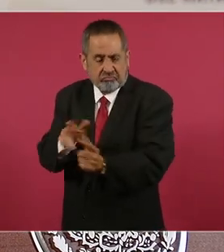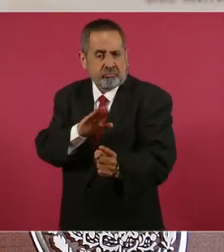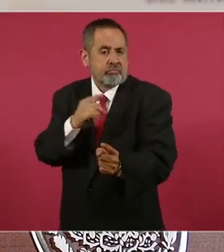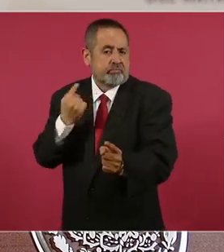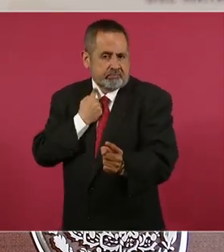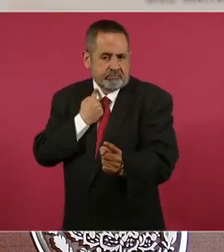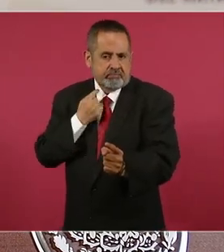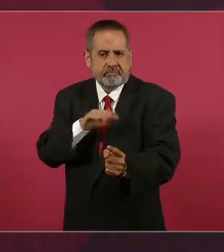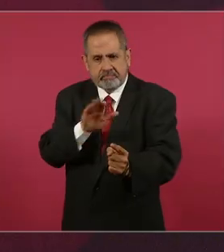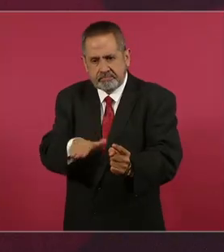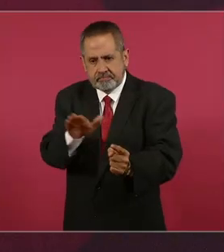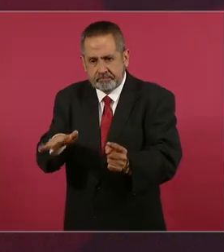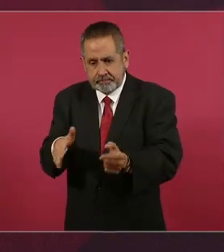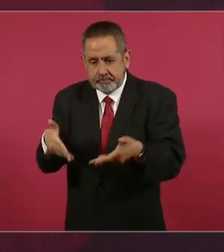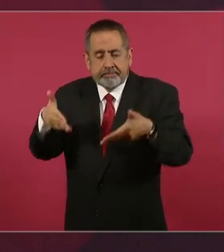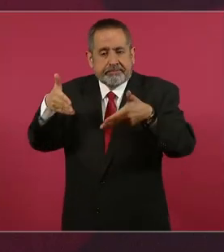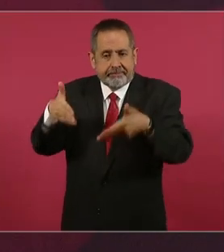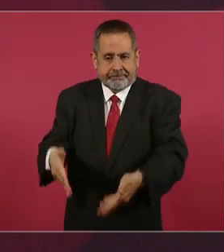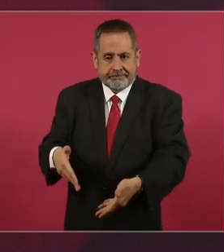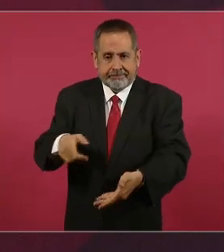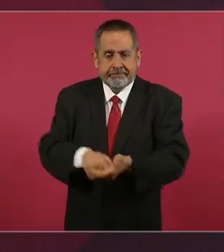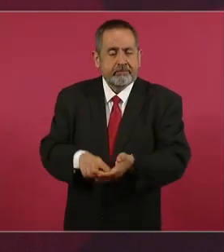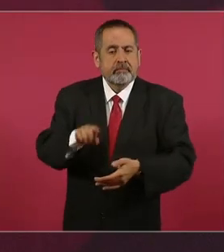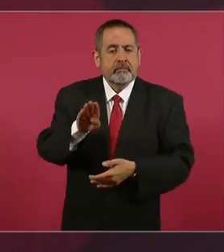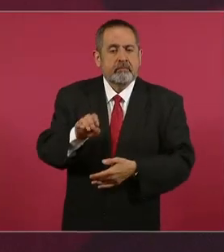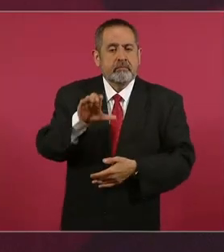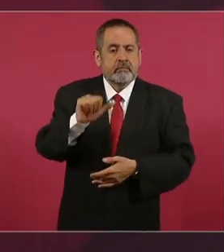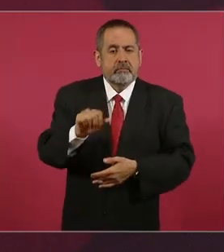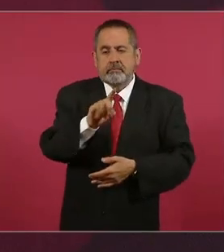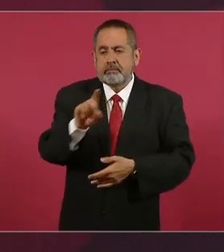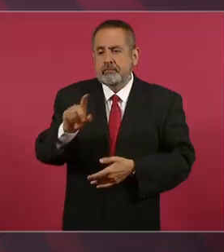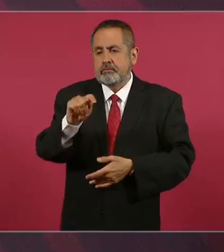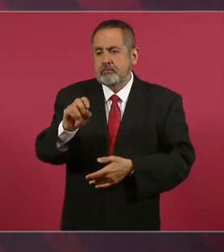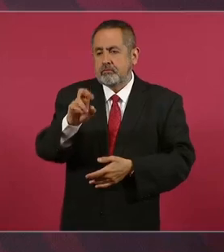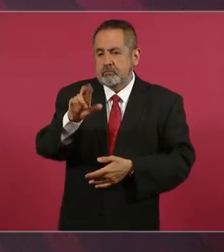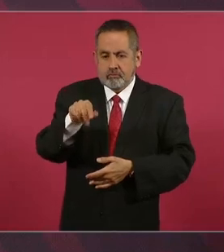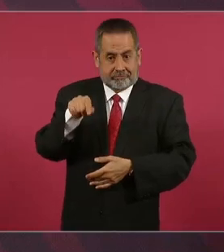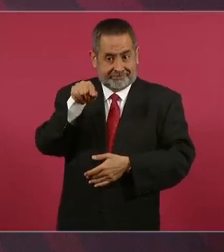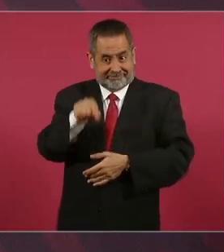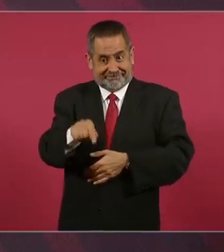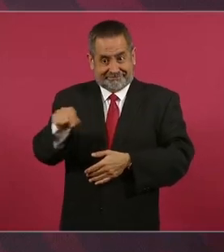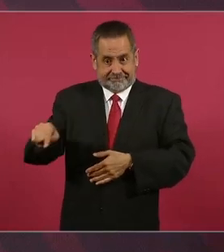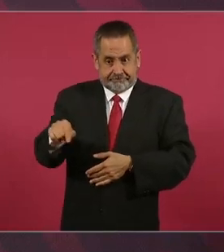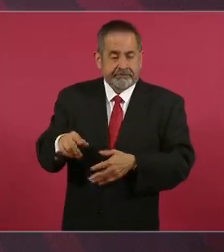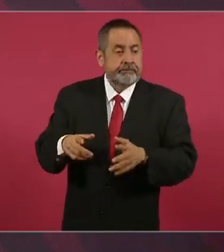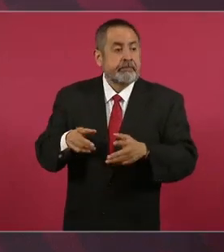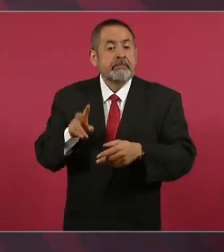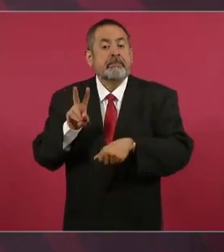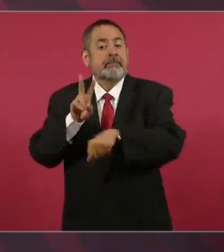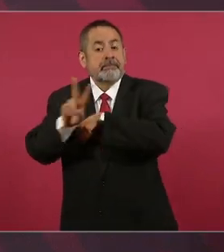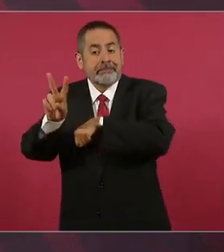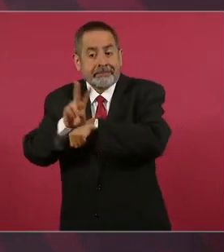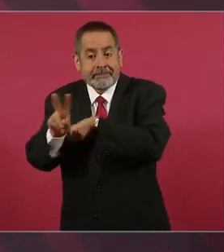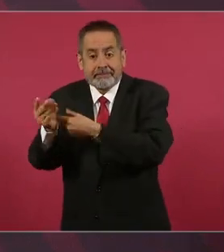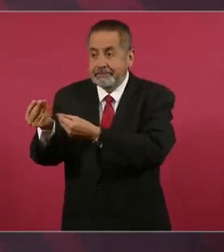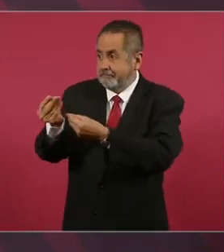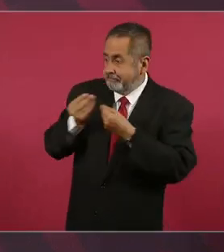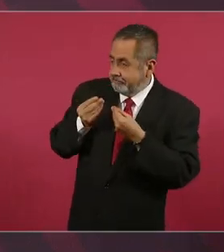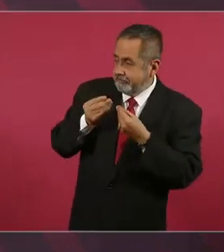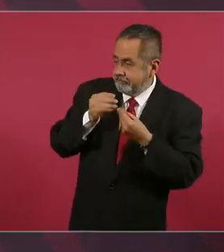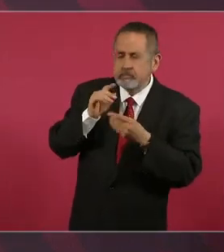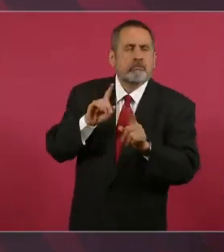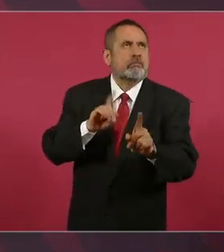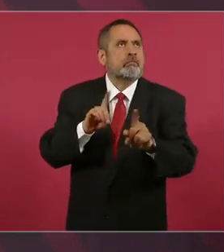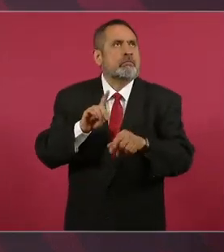Y los entierran ahí en Bocas del Toro. Las autoridades de Venezuela nos han dado,